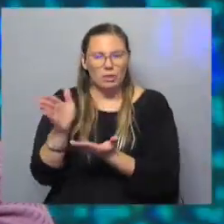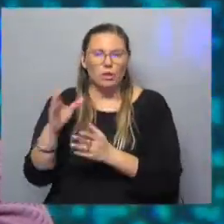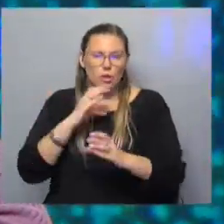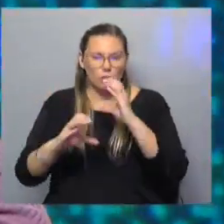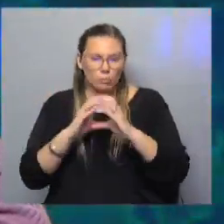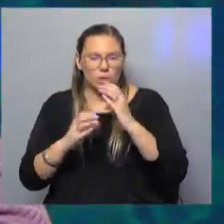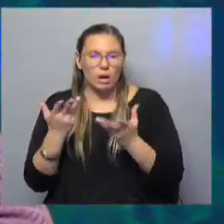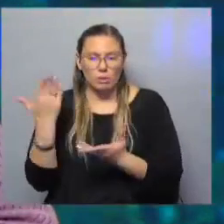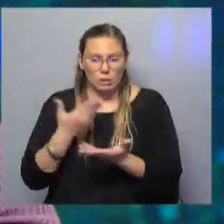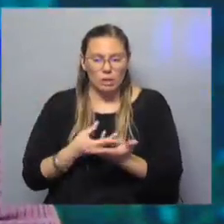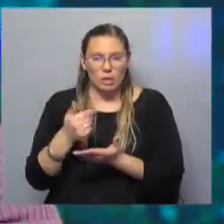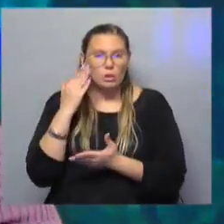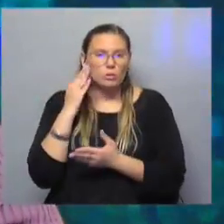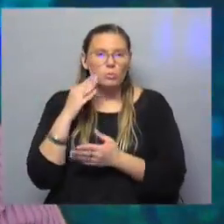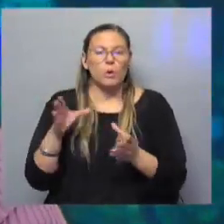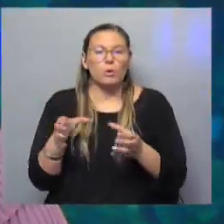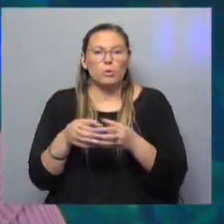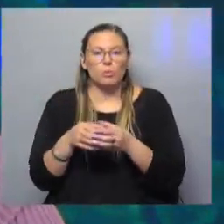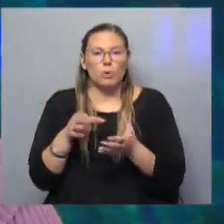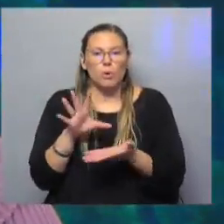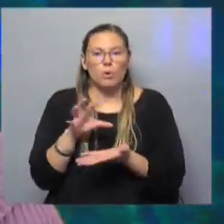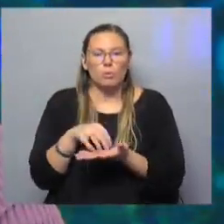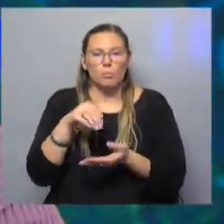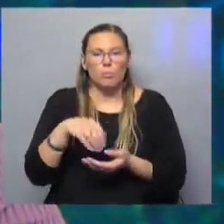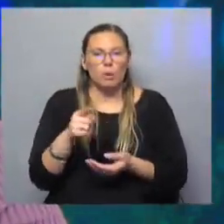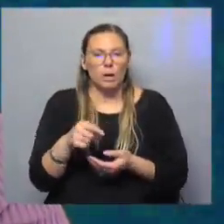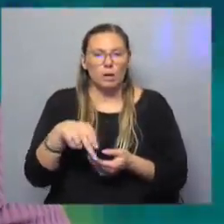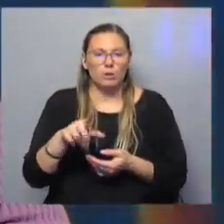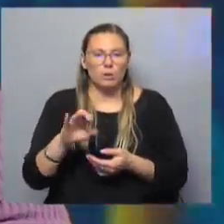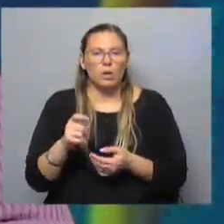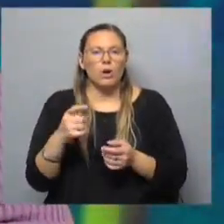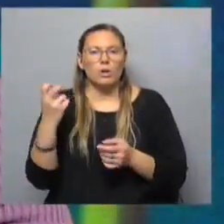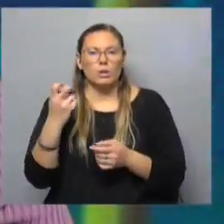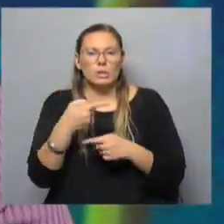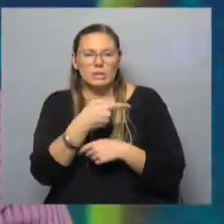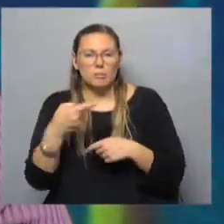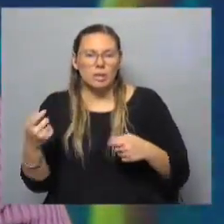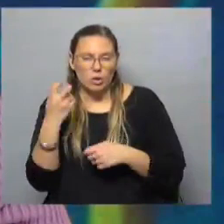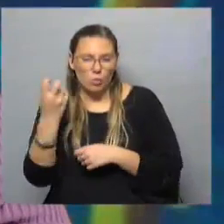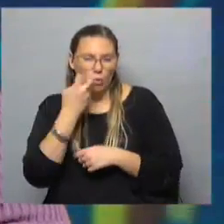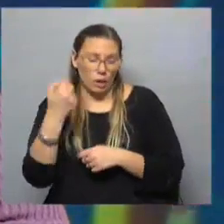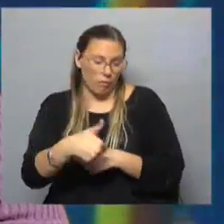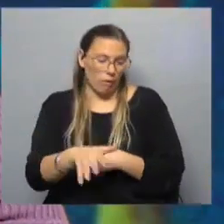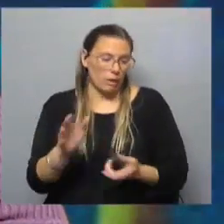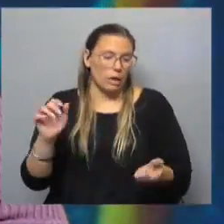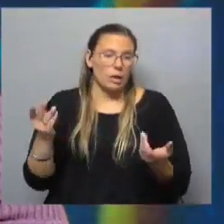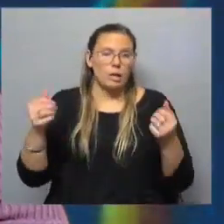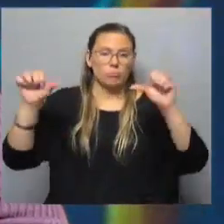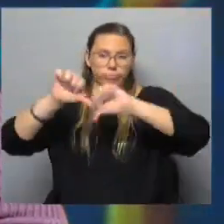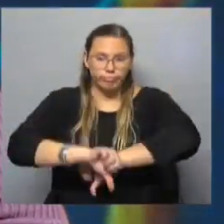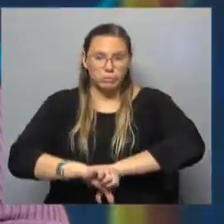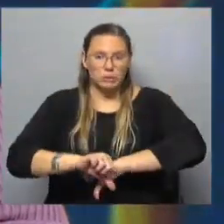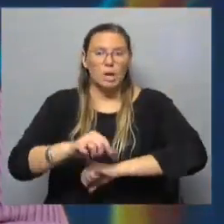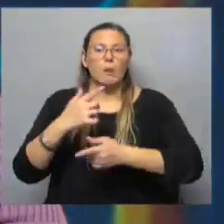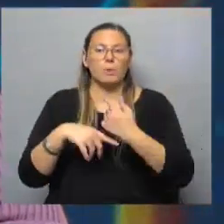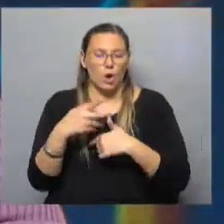de la compra por parte del Grupo Magnolio del semanario Búsqueda, que estaba por cerrar o iba a cerrar en forma inminente.